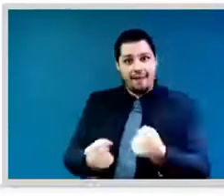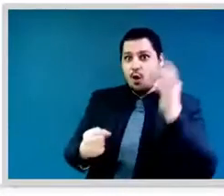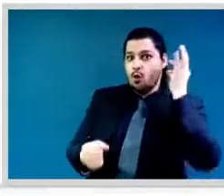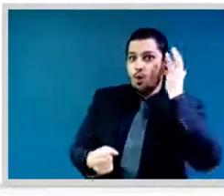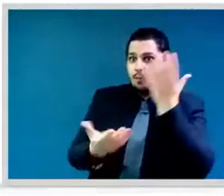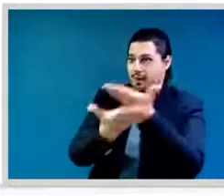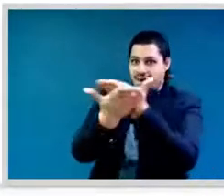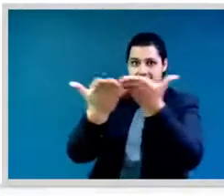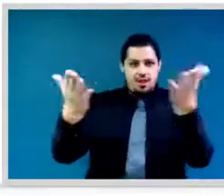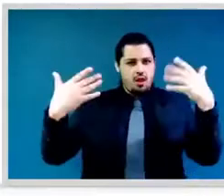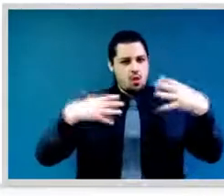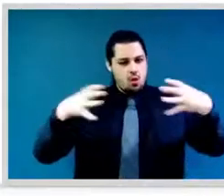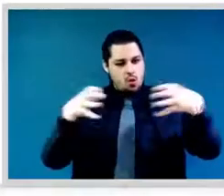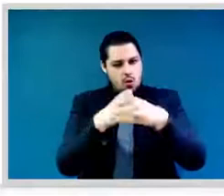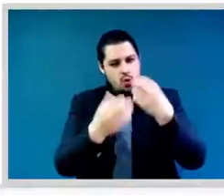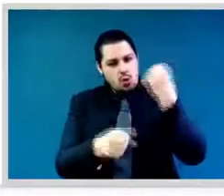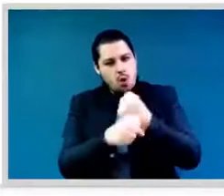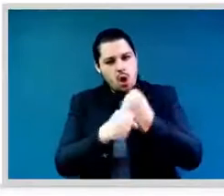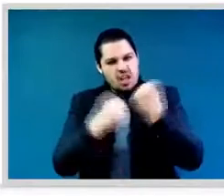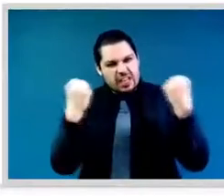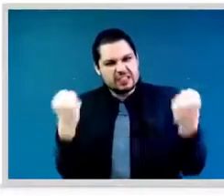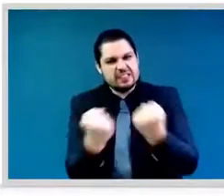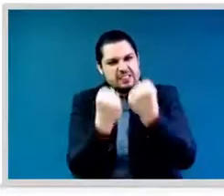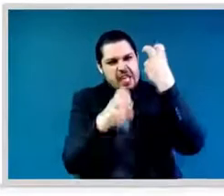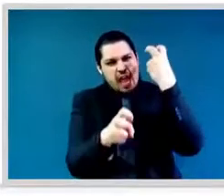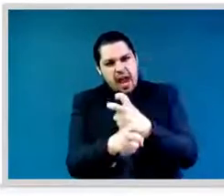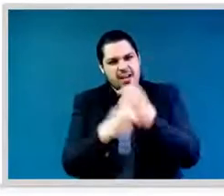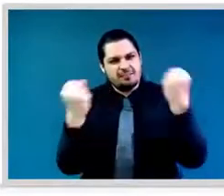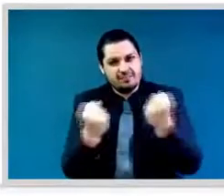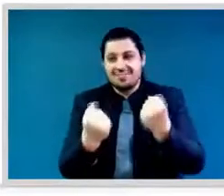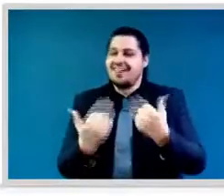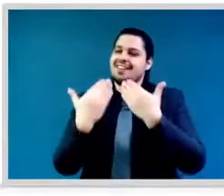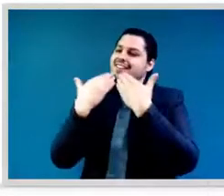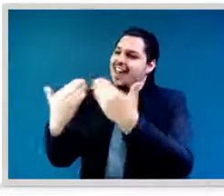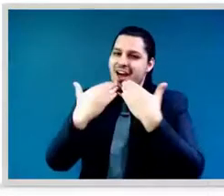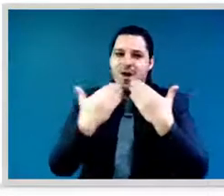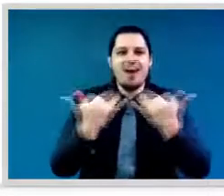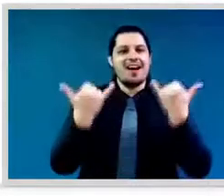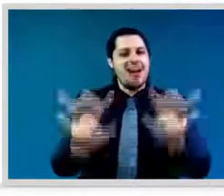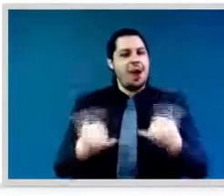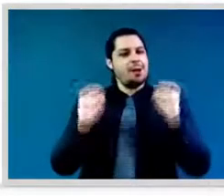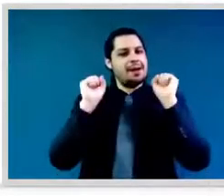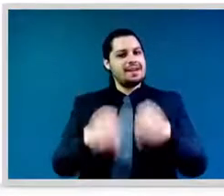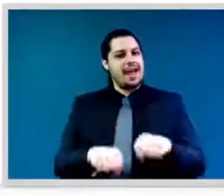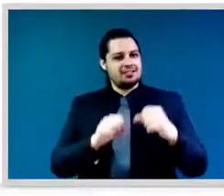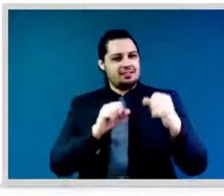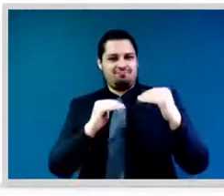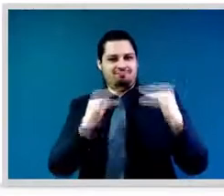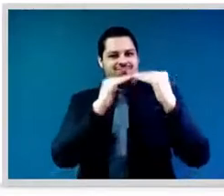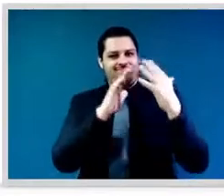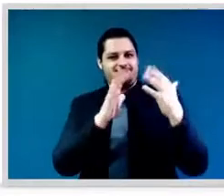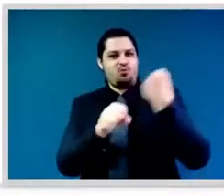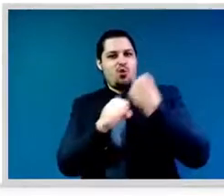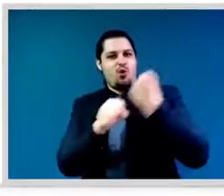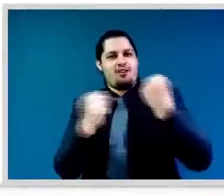Quiero hacer hincapié que no es suficiente lo que hemos logrado. Y por eso rindo homenaje